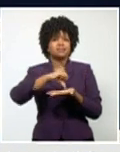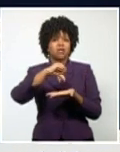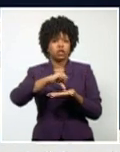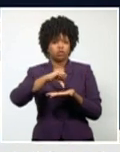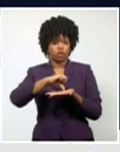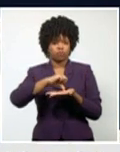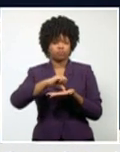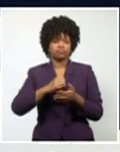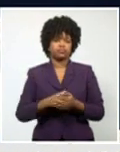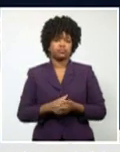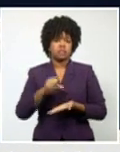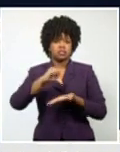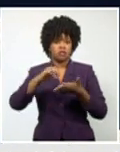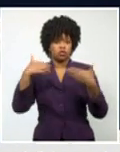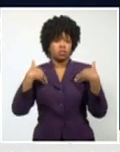en un centro de dirección